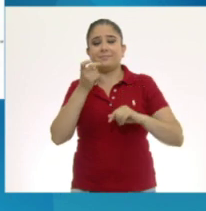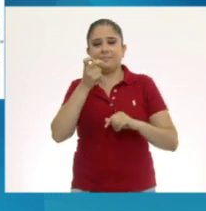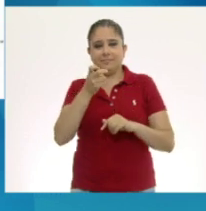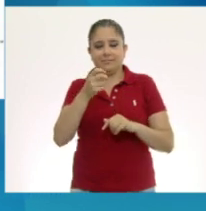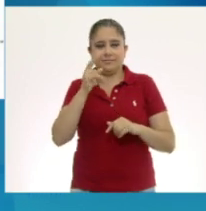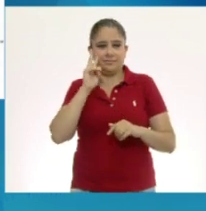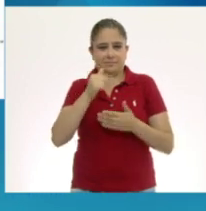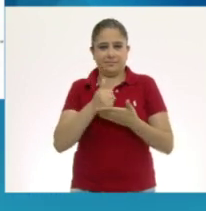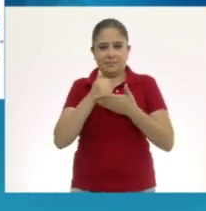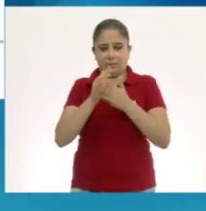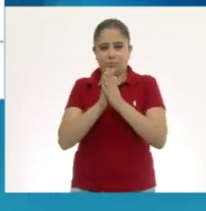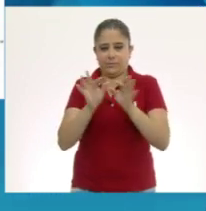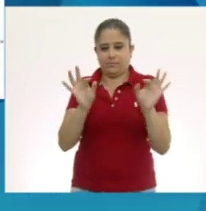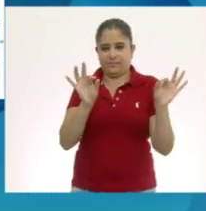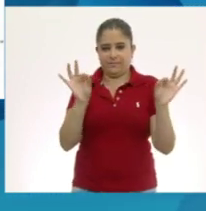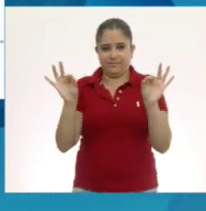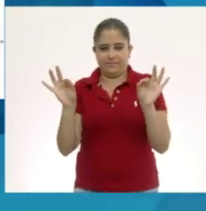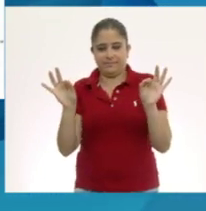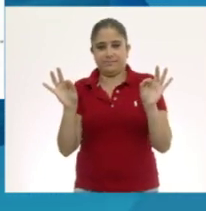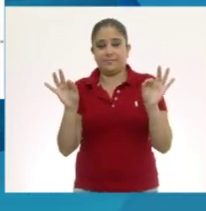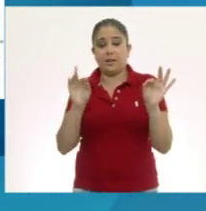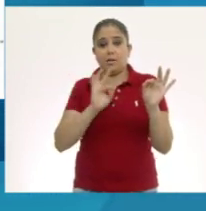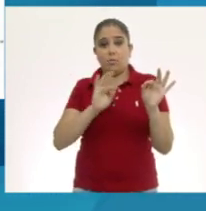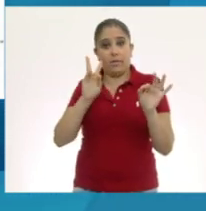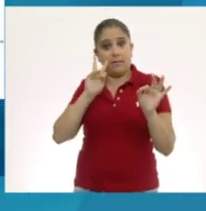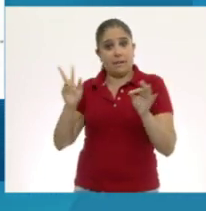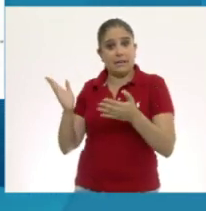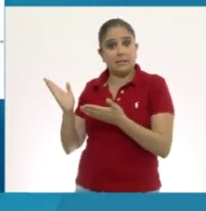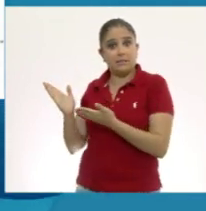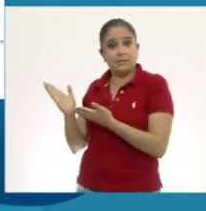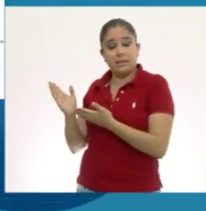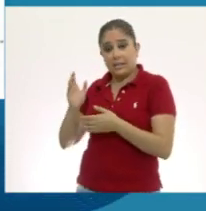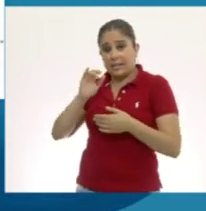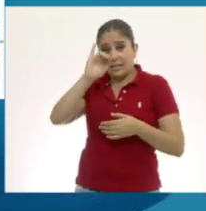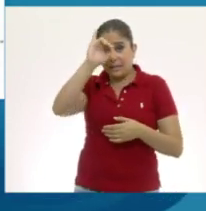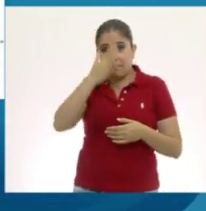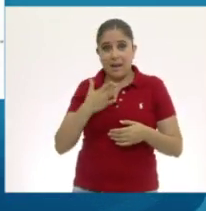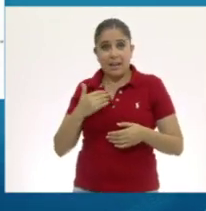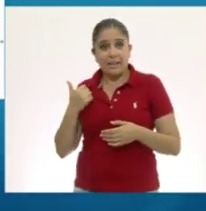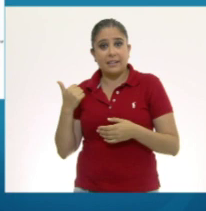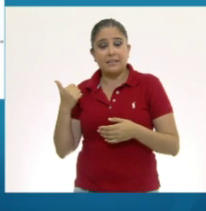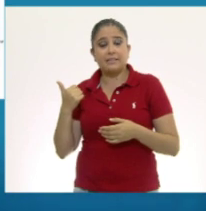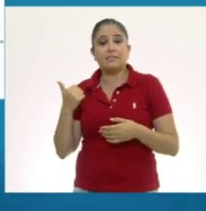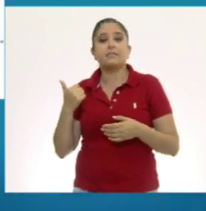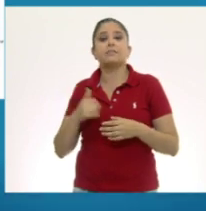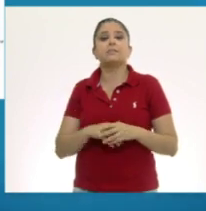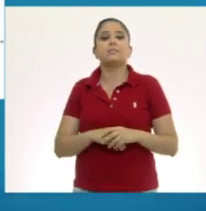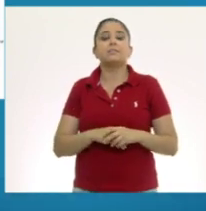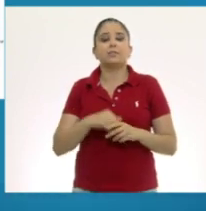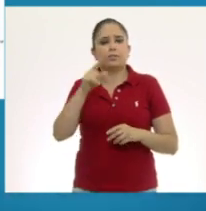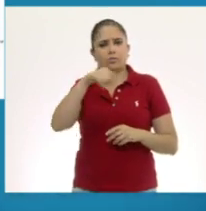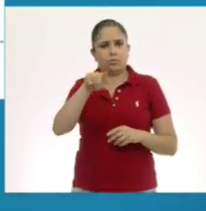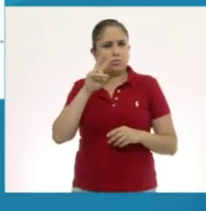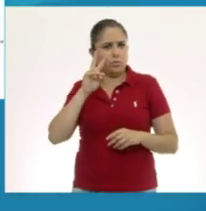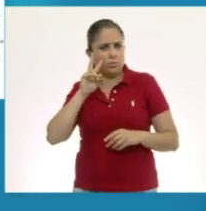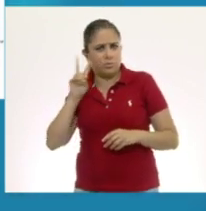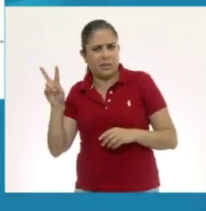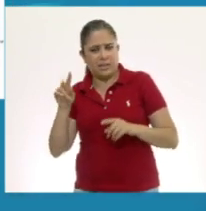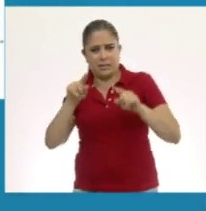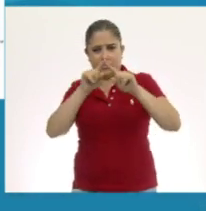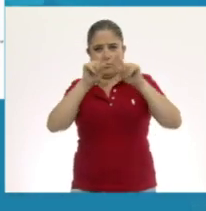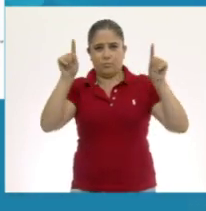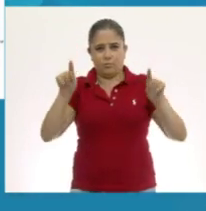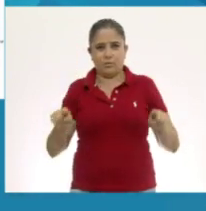me ayudas a detenerlo aquí, podemos observar la imagen y podemos observar en el